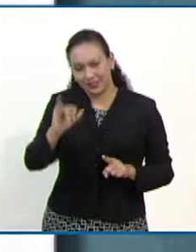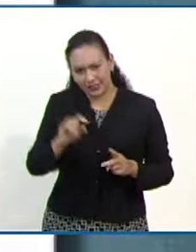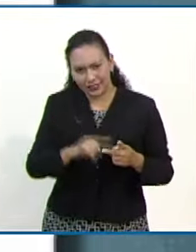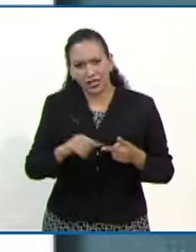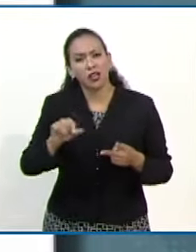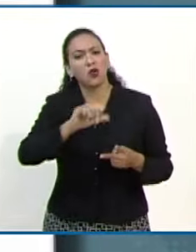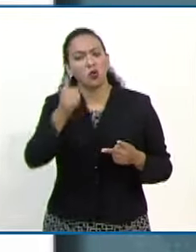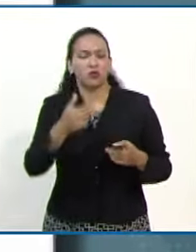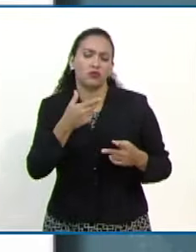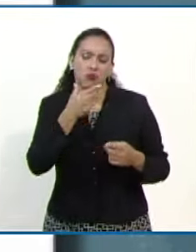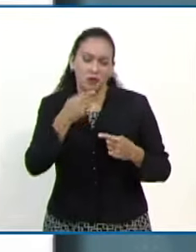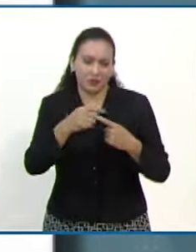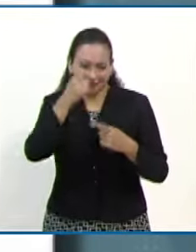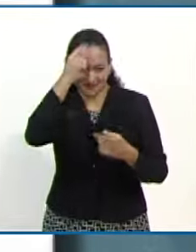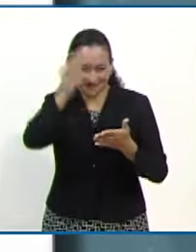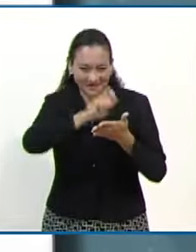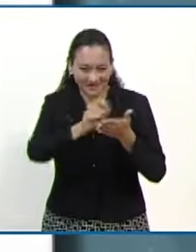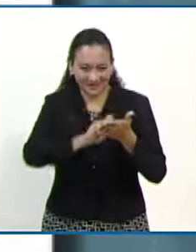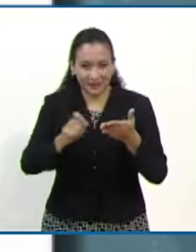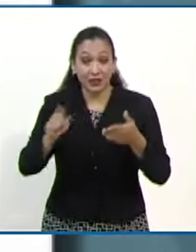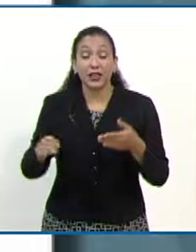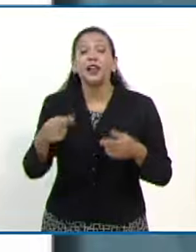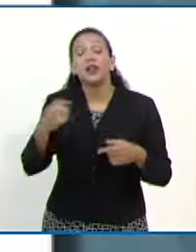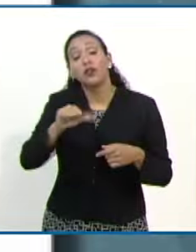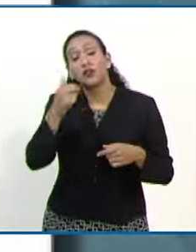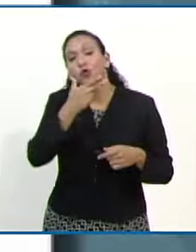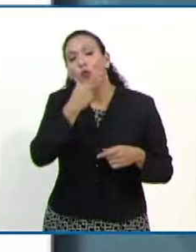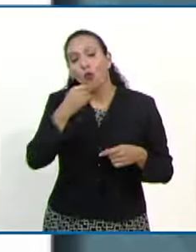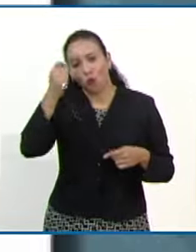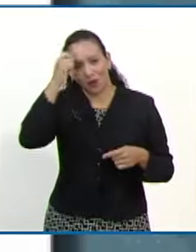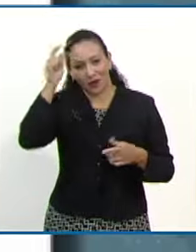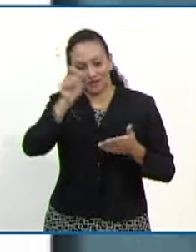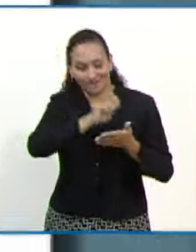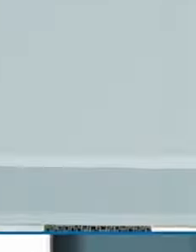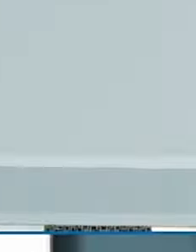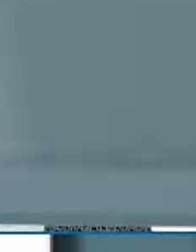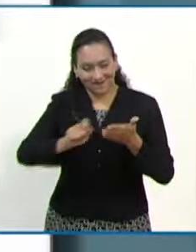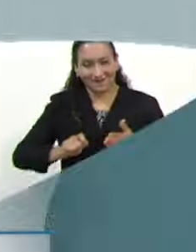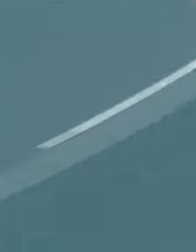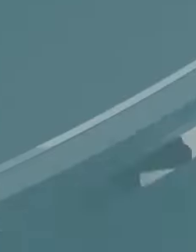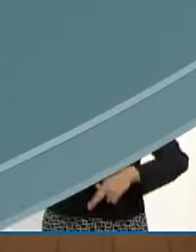y fue prologada por el académico José Goldenberg.